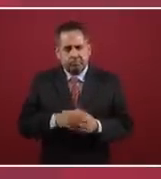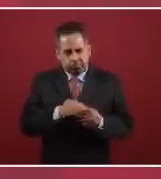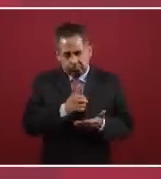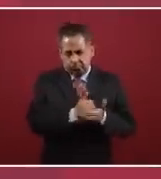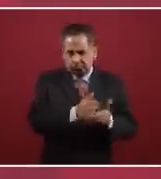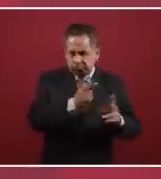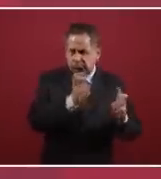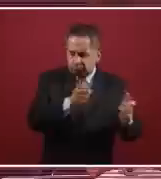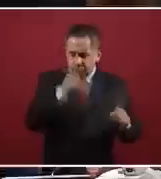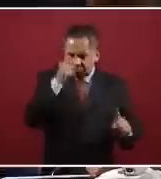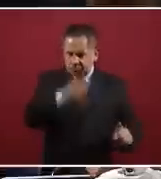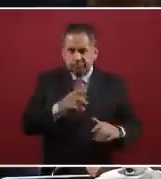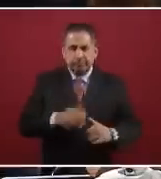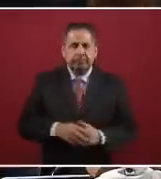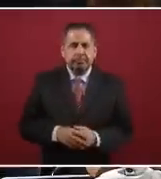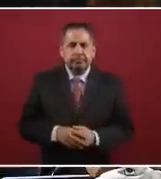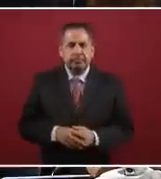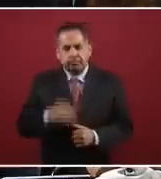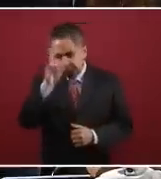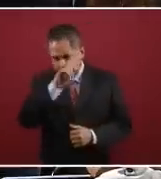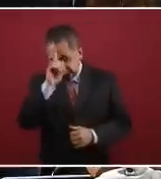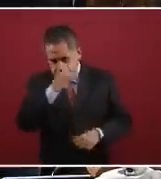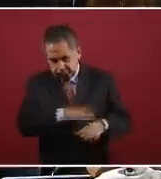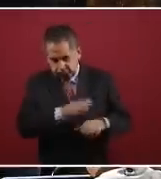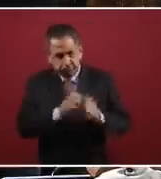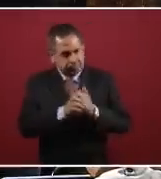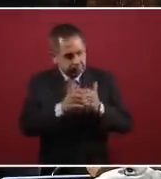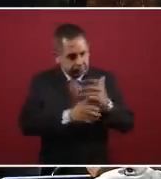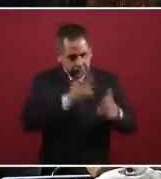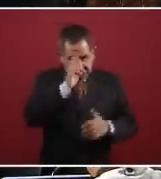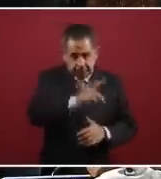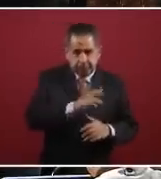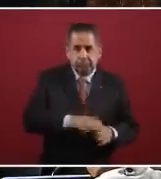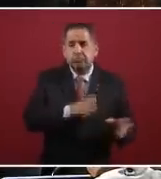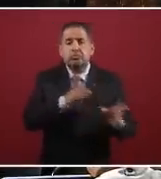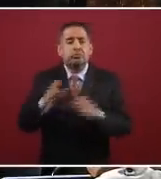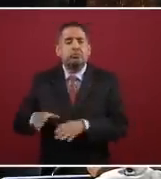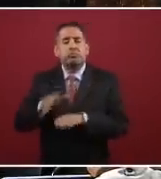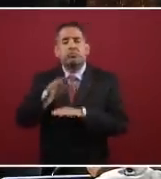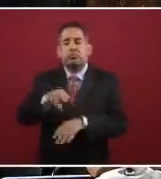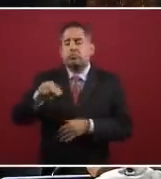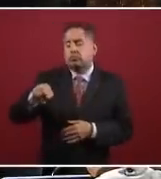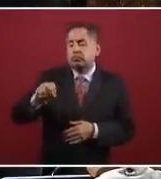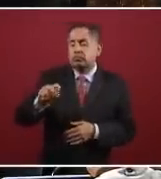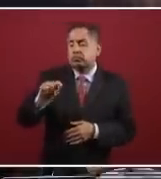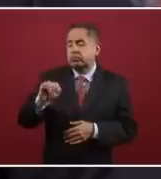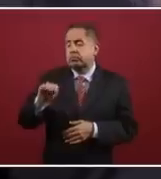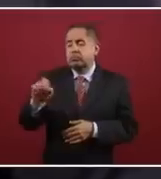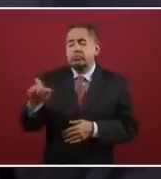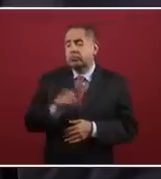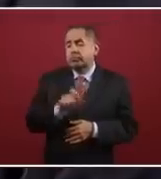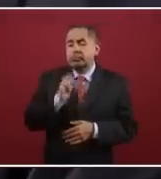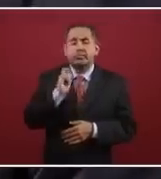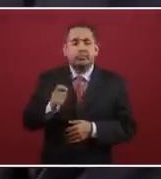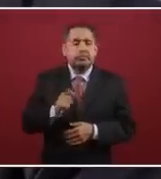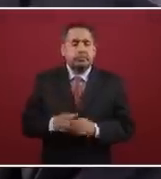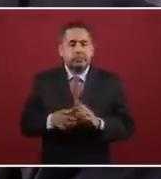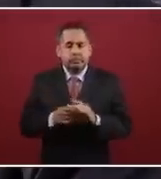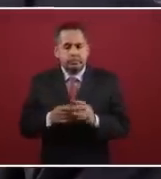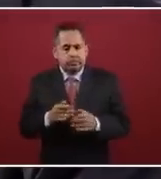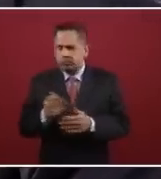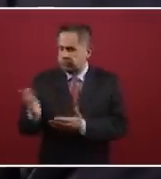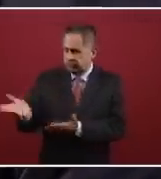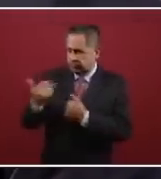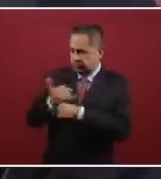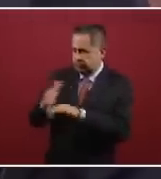auspiciando y recomendamos respetuosamente. Acerca de Notimex, vamos a pedir un